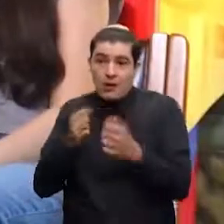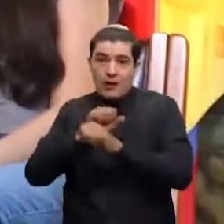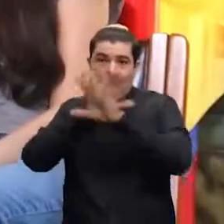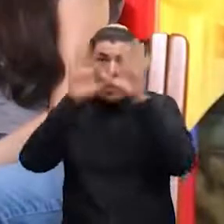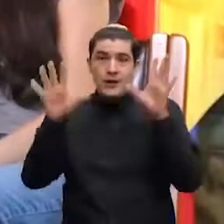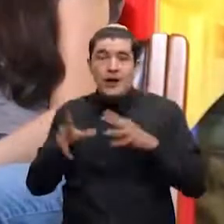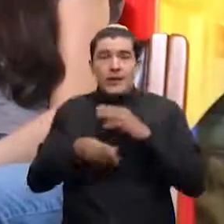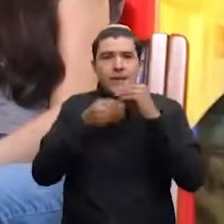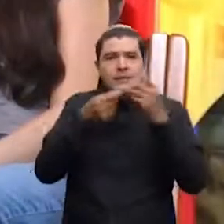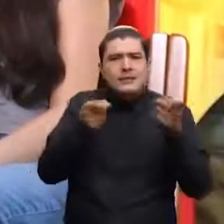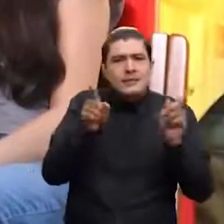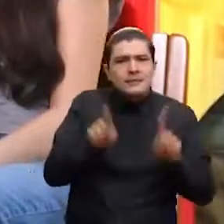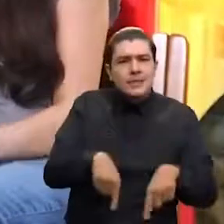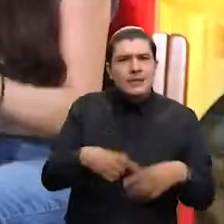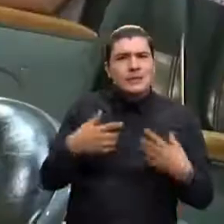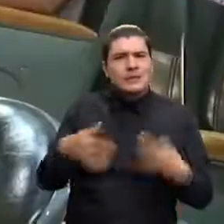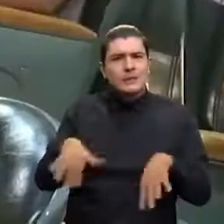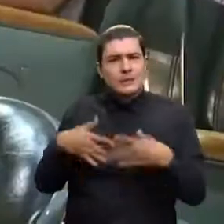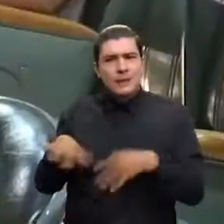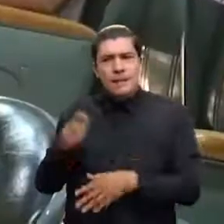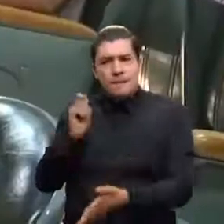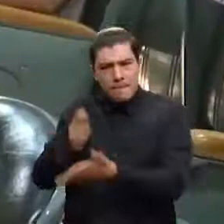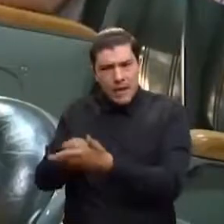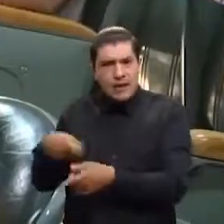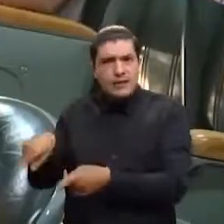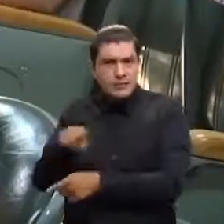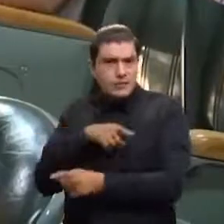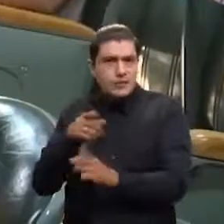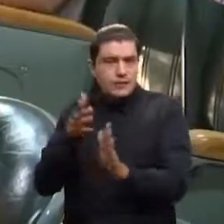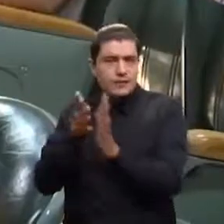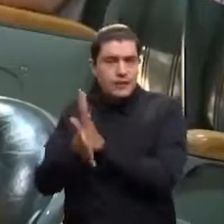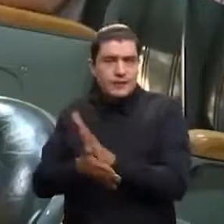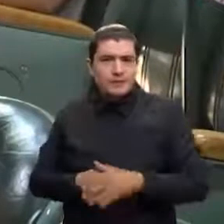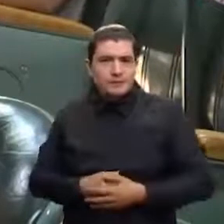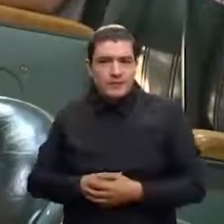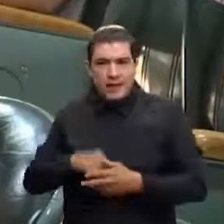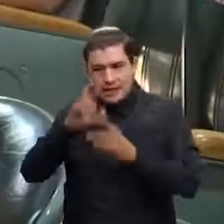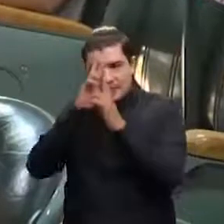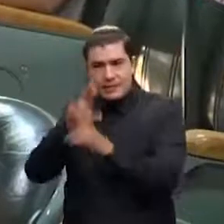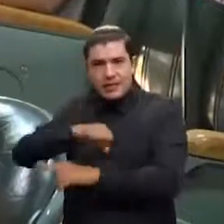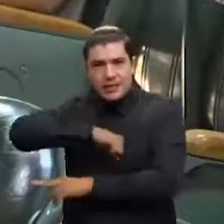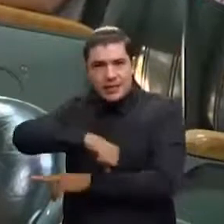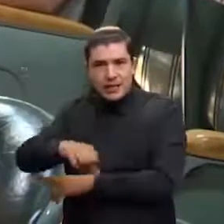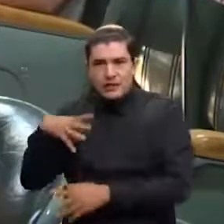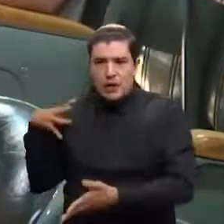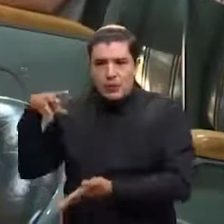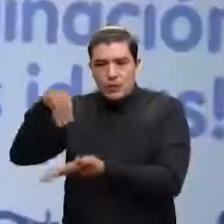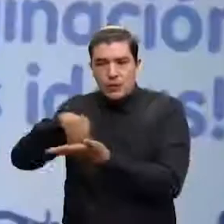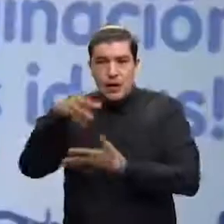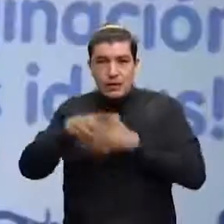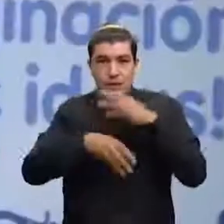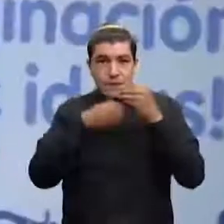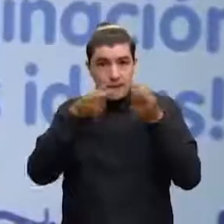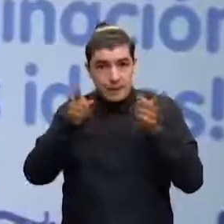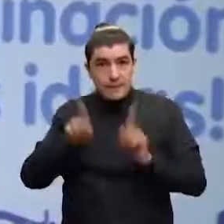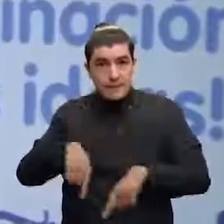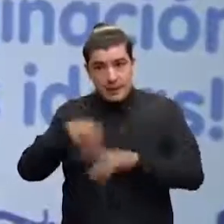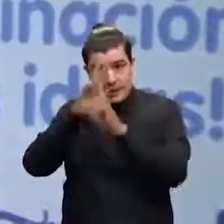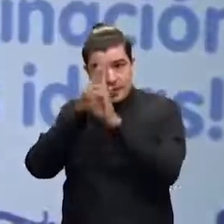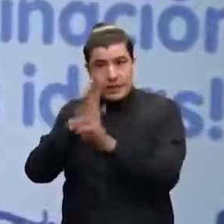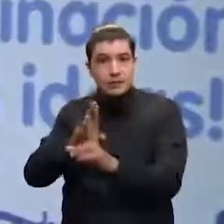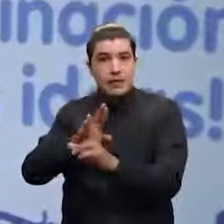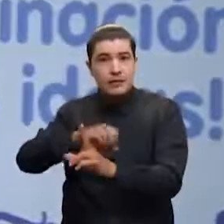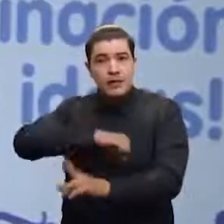Y adicionalmente, estamos pagando por su contenido. Estamos respetando los derechos de autor y estamos respetando los derechos de propiedad